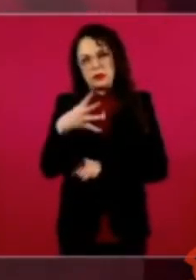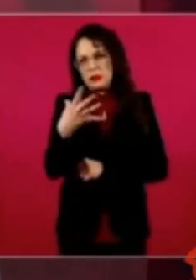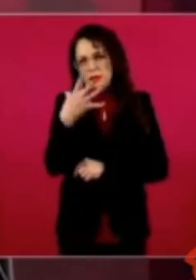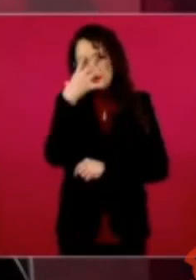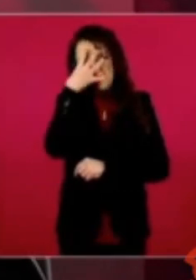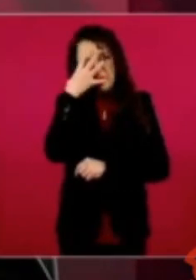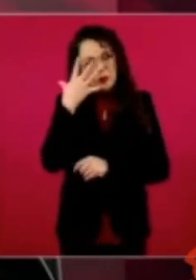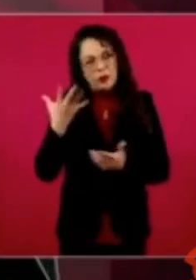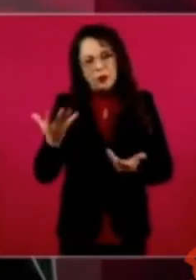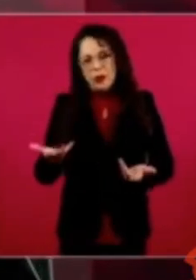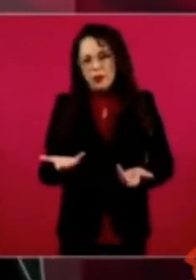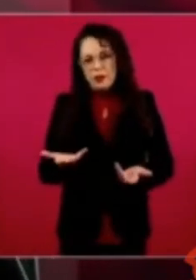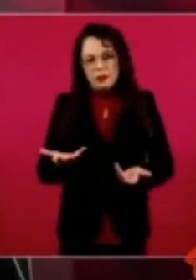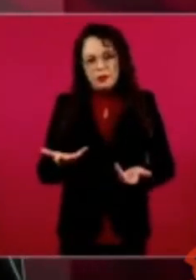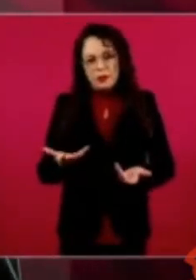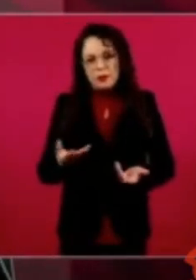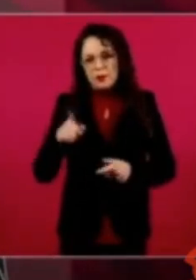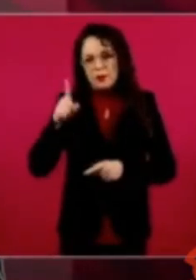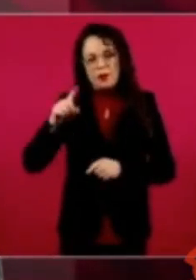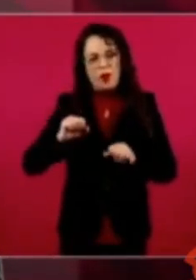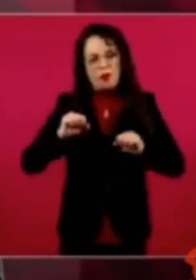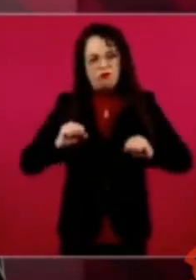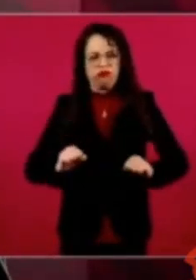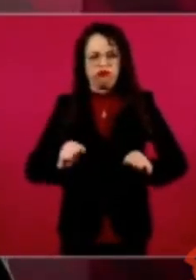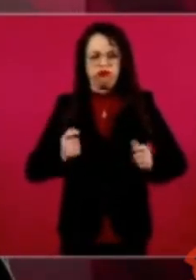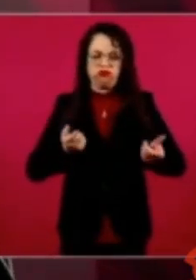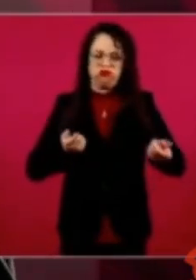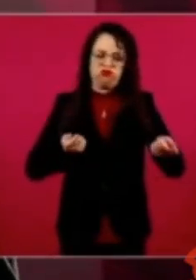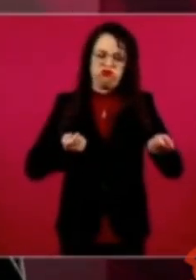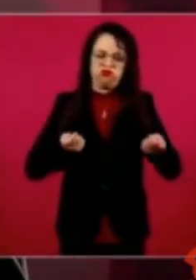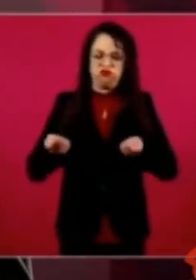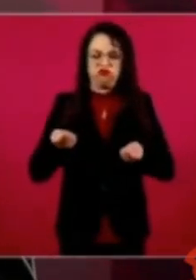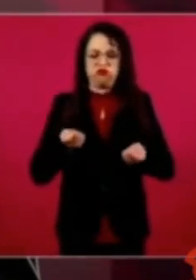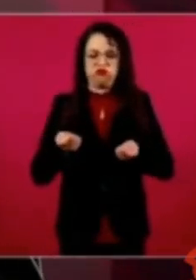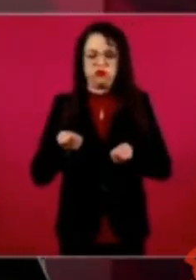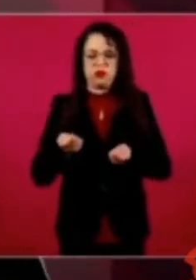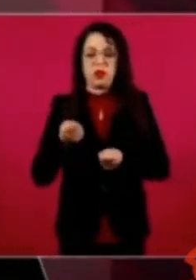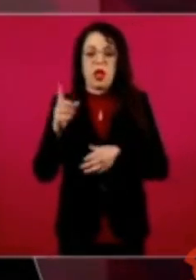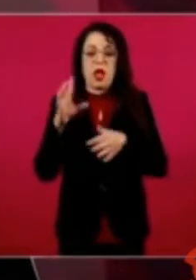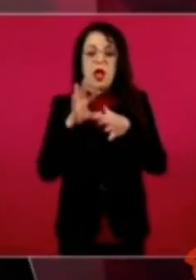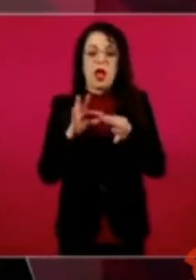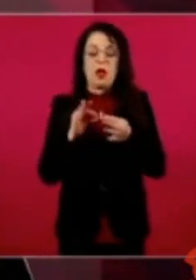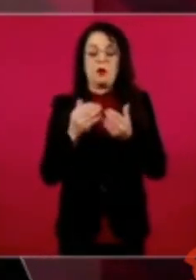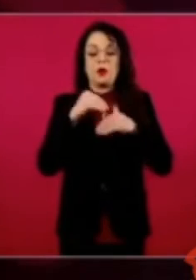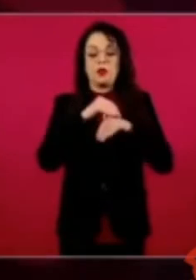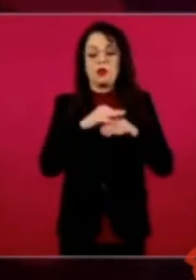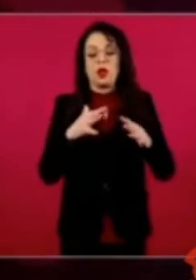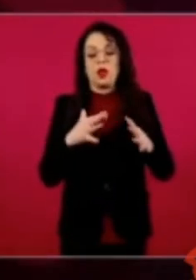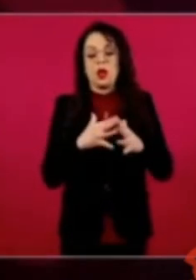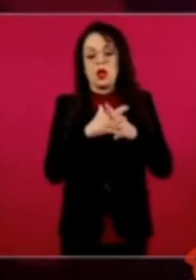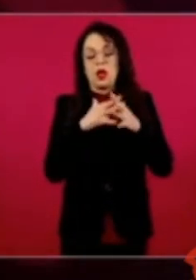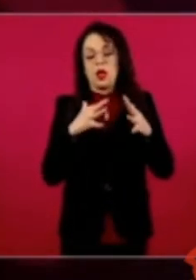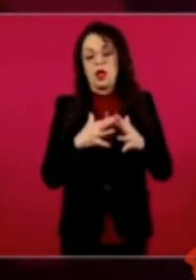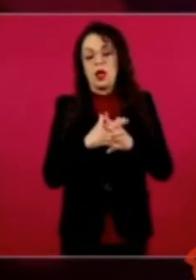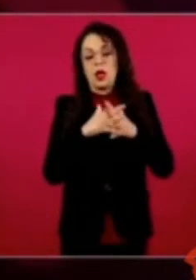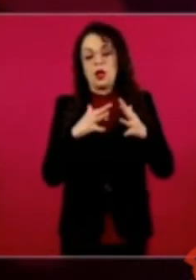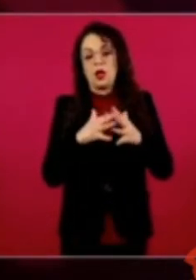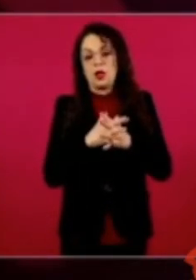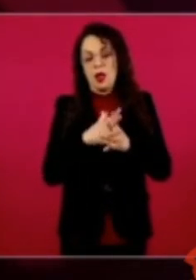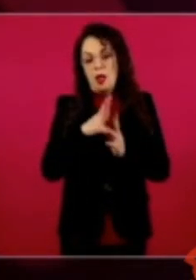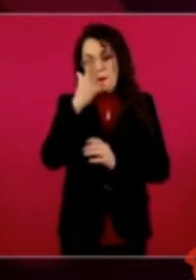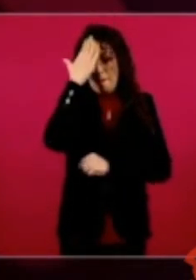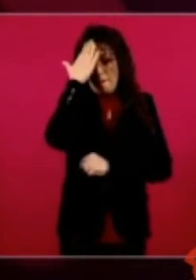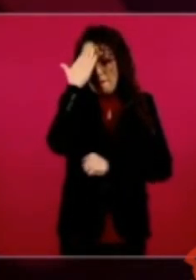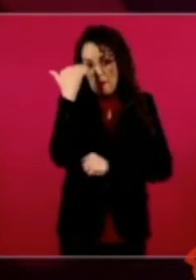autoritarismo, llegan esos informes a hablar de la guerra del Yaqui, de la guerra de los mayas,